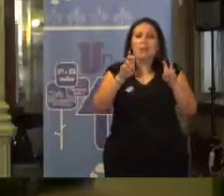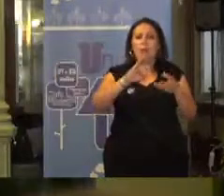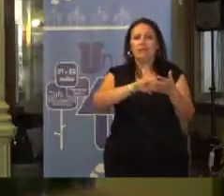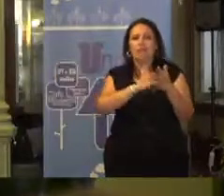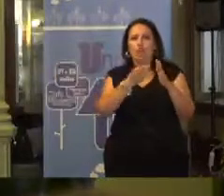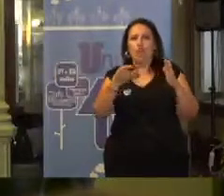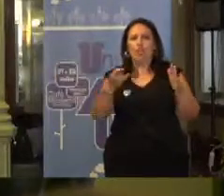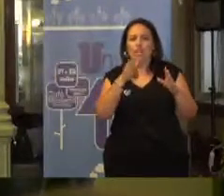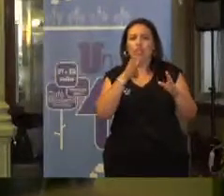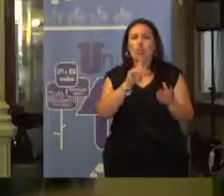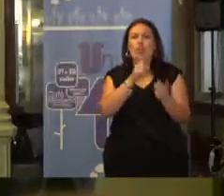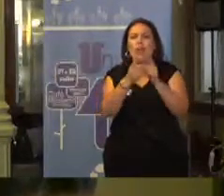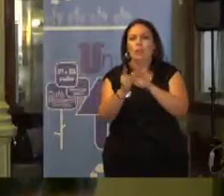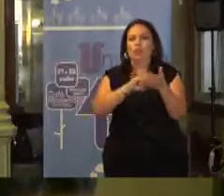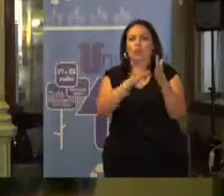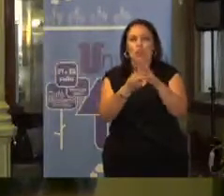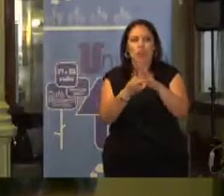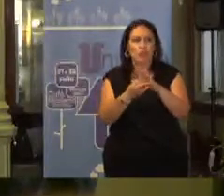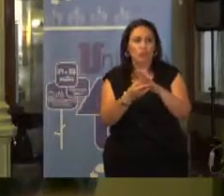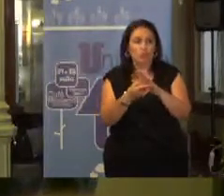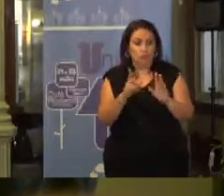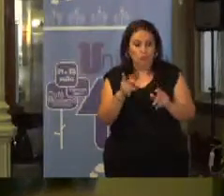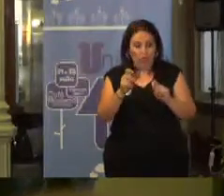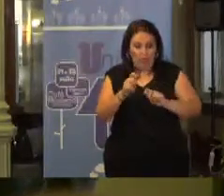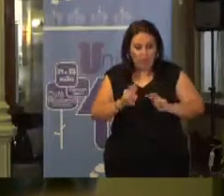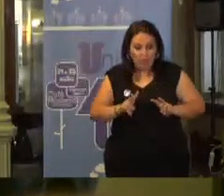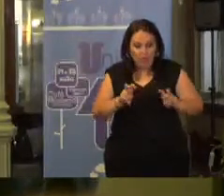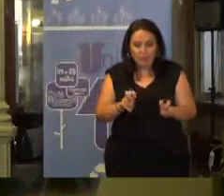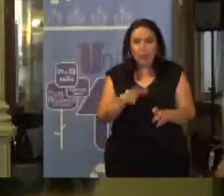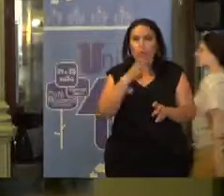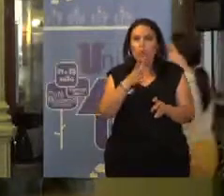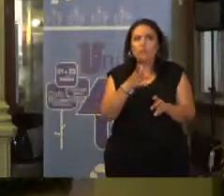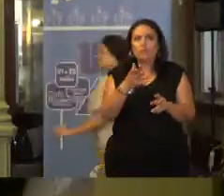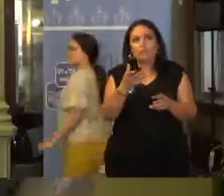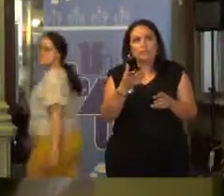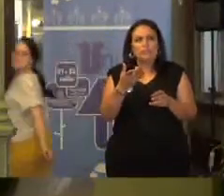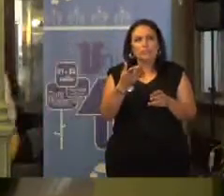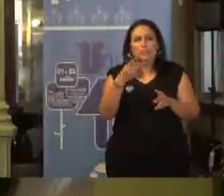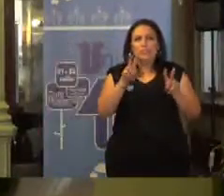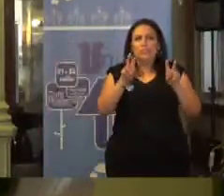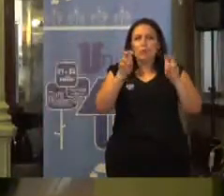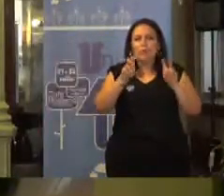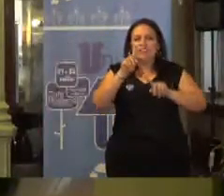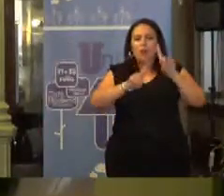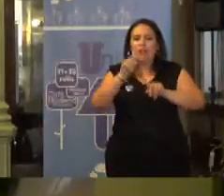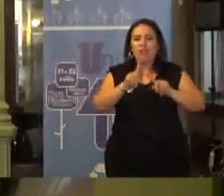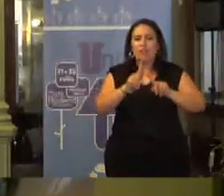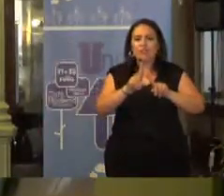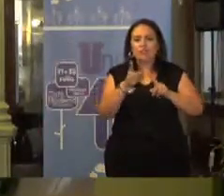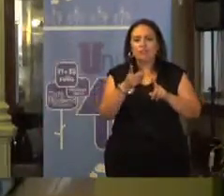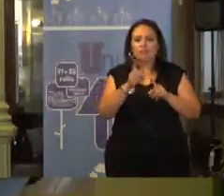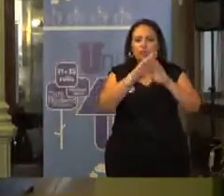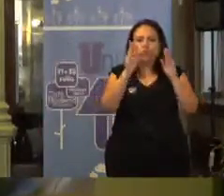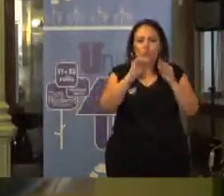e tamén porque os problemas se ven de maneira diferente e se poden resolver de maneira diferente. A